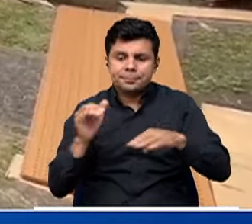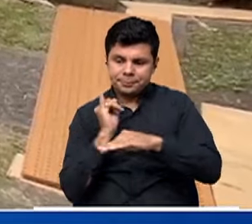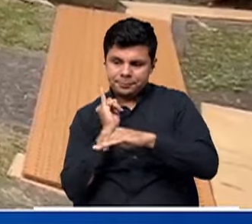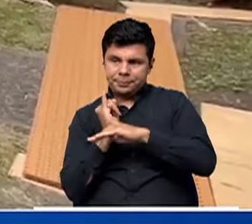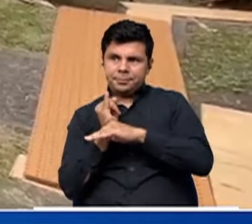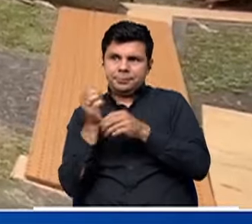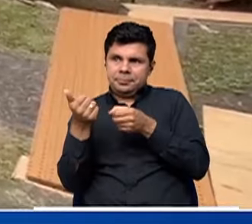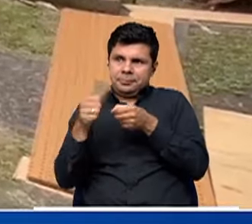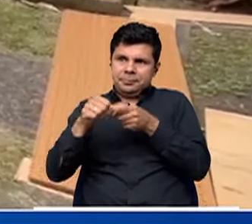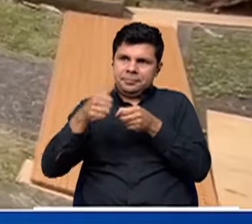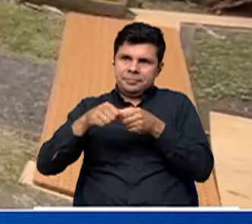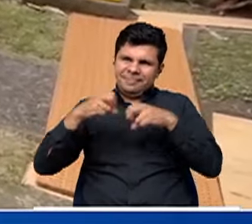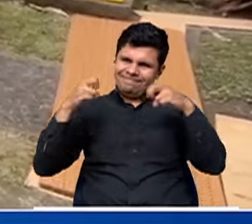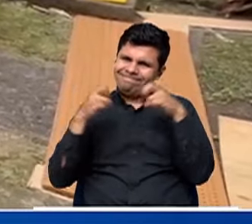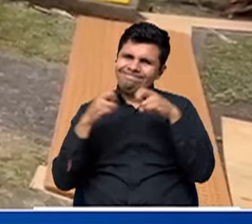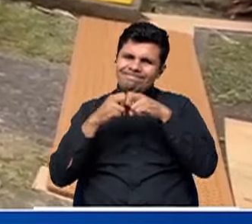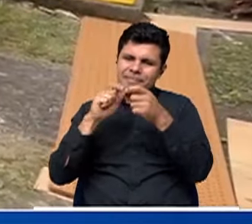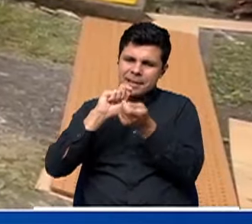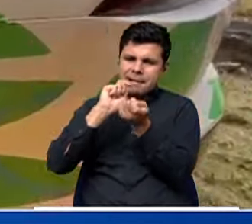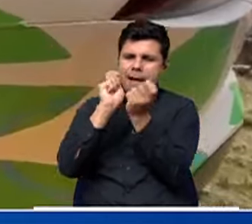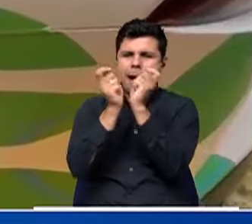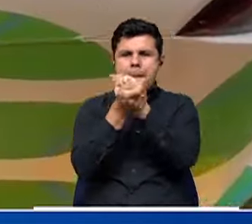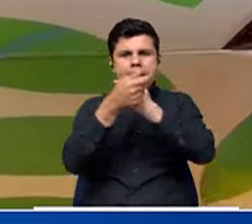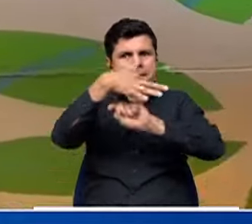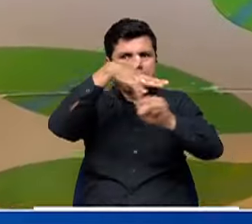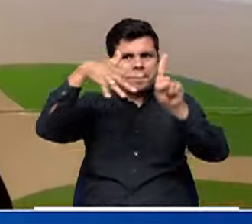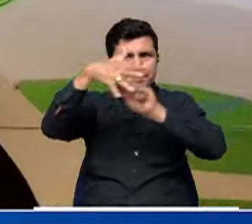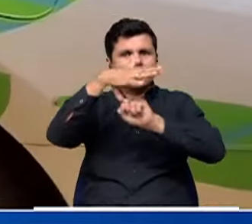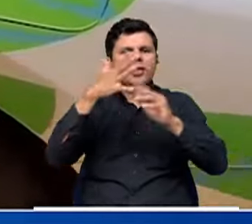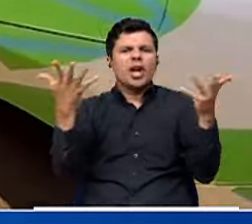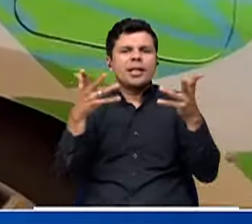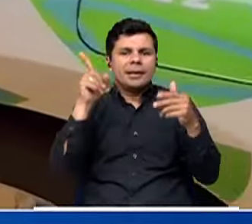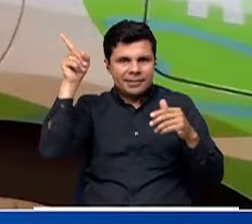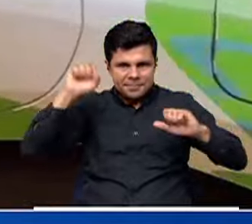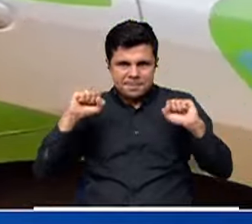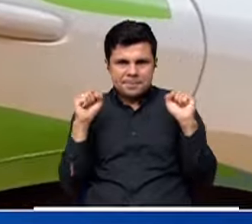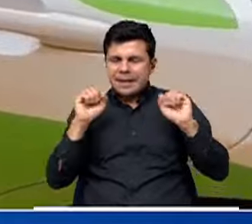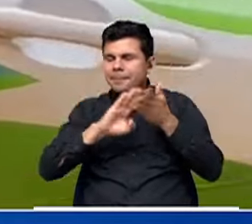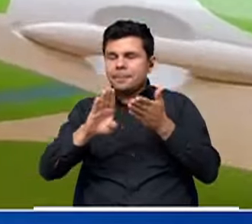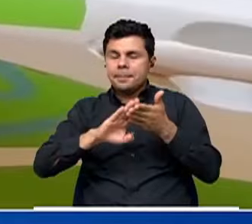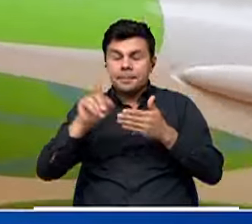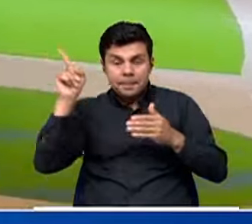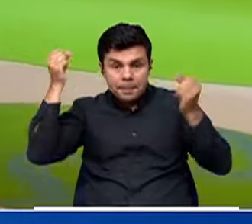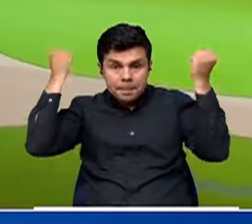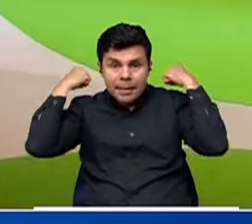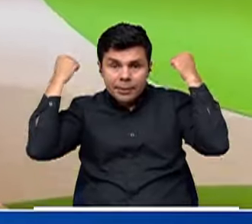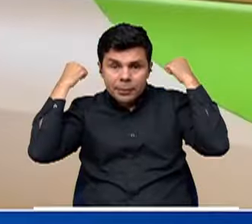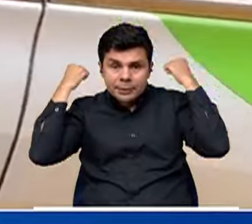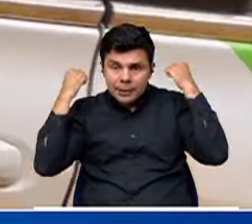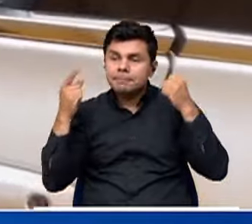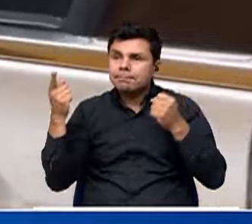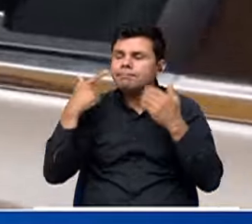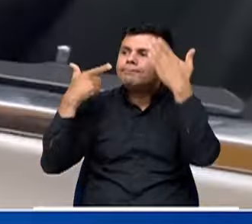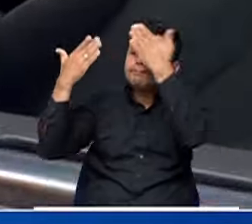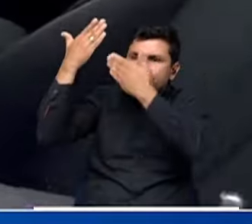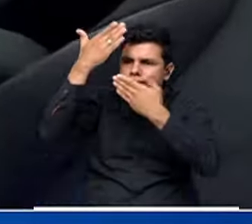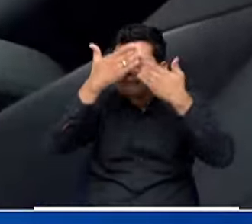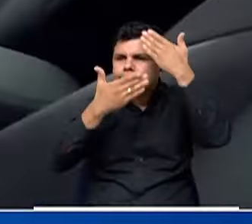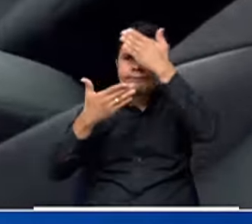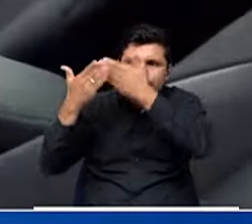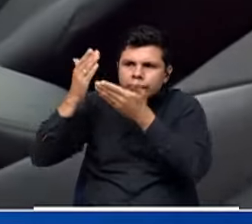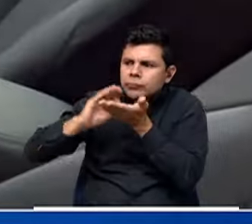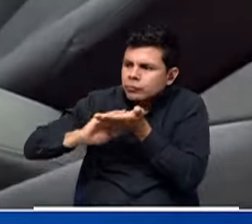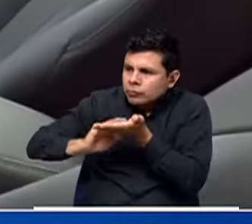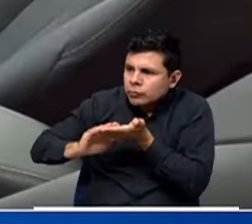Colombiano del Petróleo y las Energías de la Transición INPET, con sede en Piedecuesta. Este centro de investigación se convertirá en el pilar